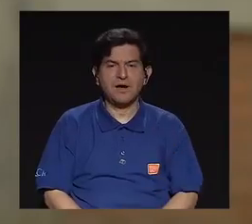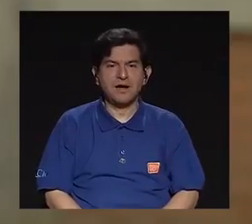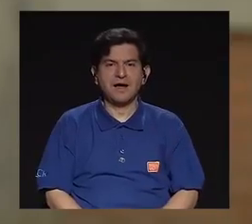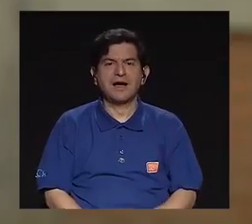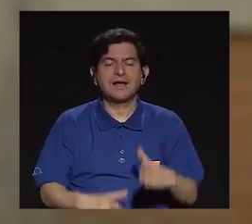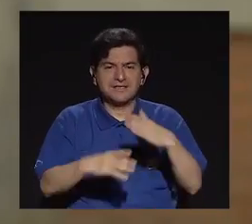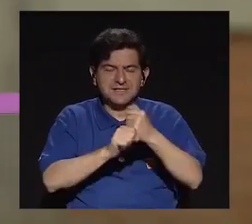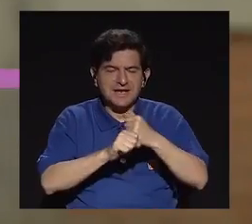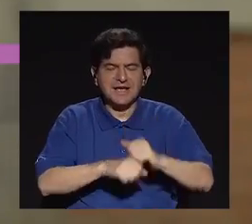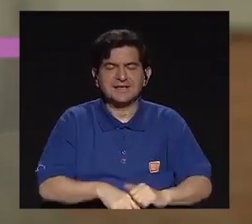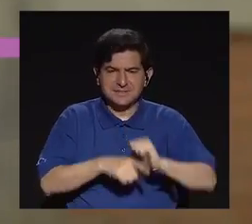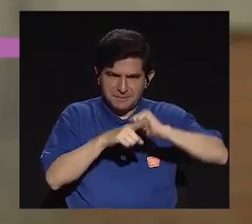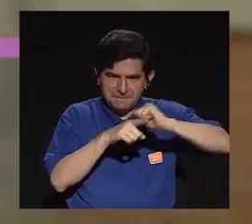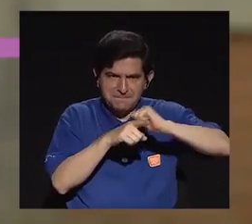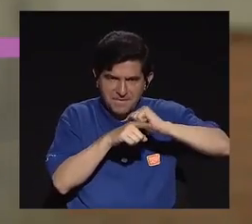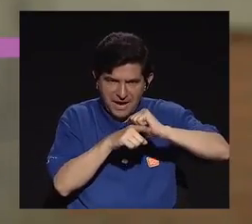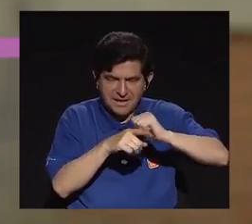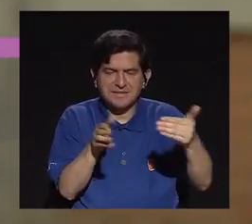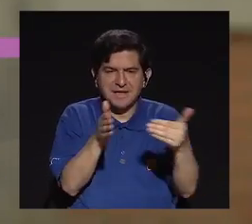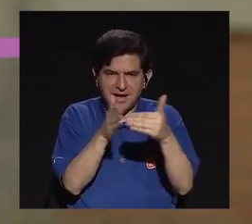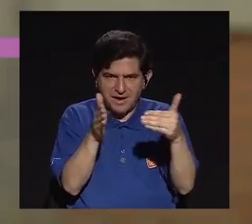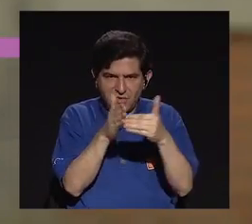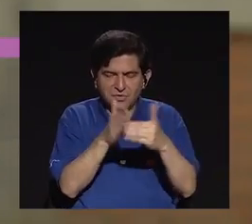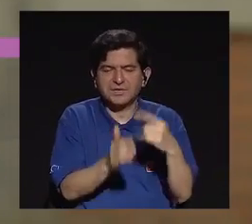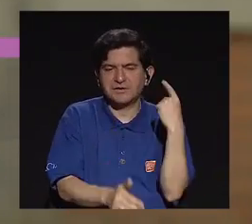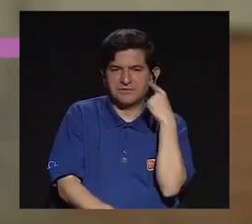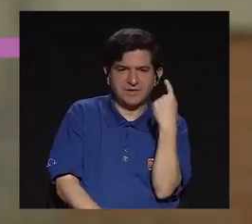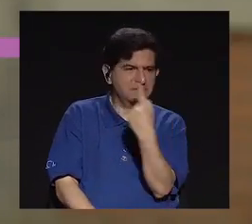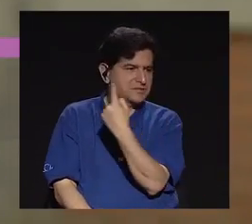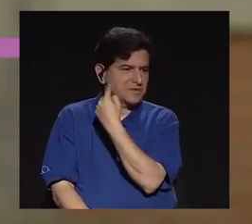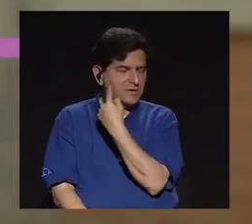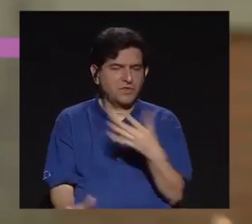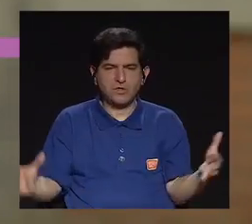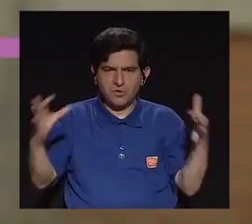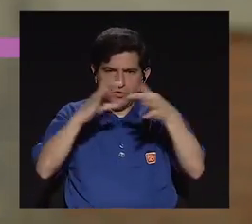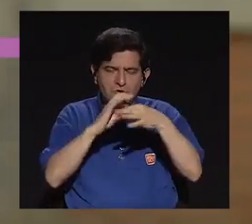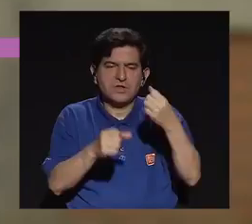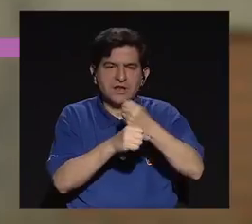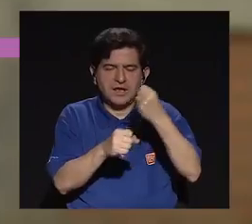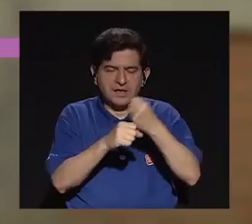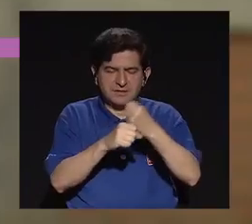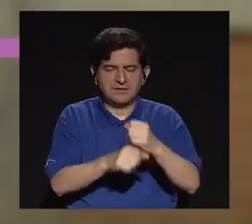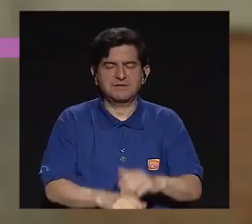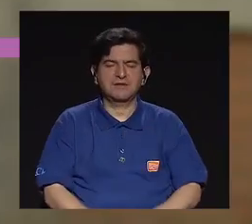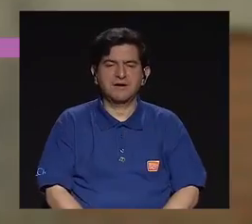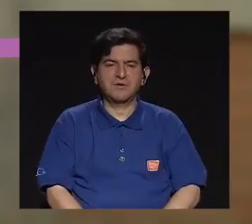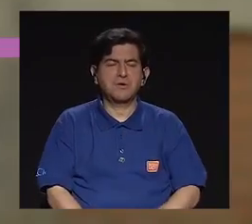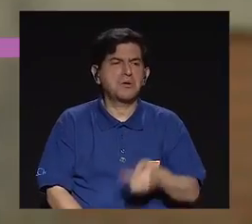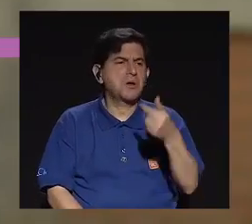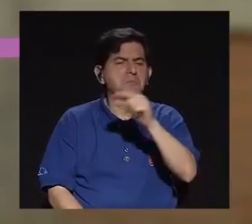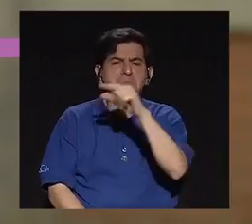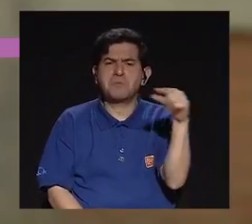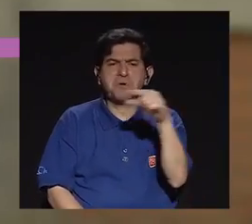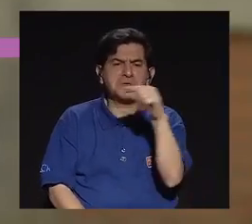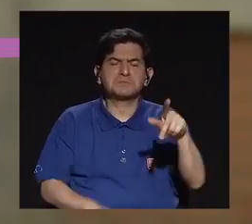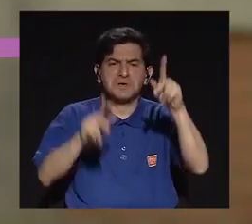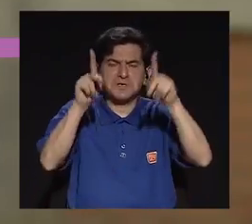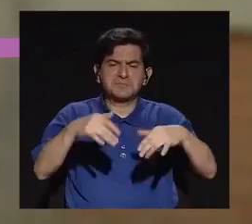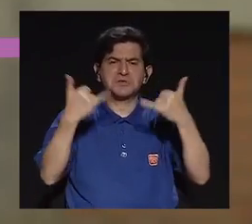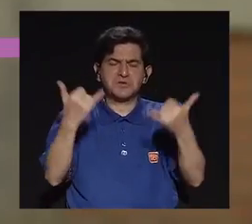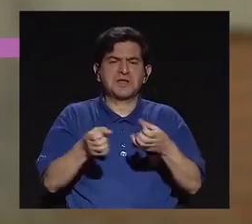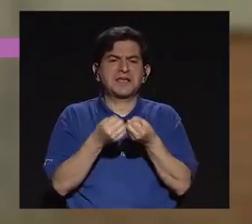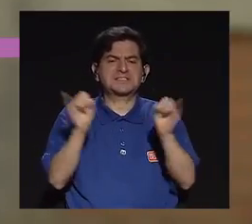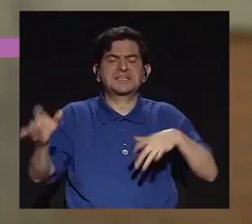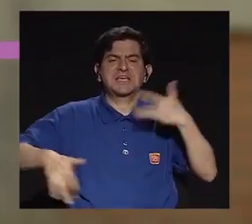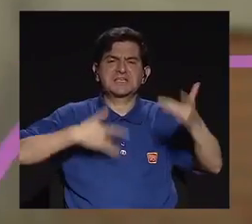los oídos se coordinen a trabajar juntos y generalmente en pocas semanas el paciente va a estar asintomático. Es poco frecuente que